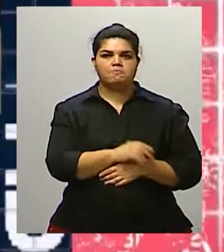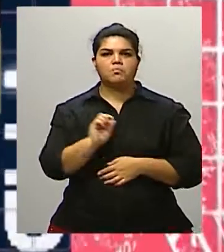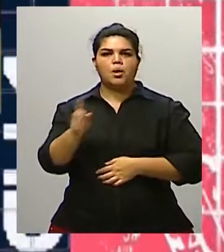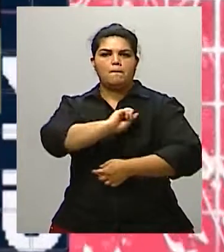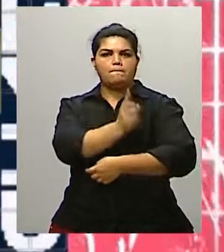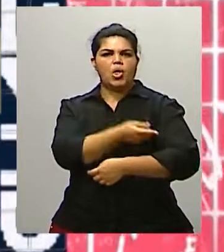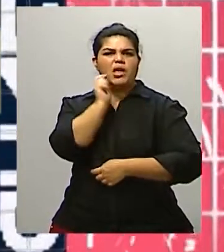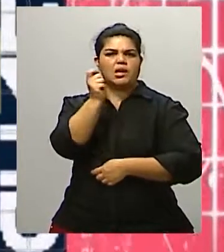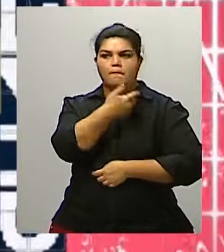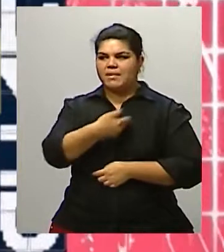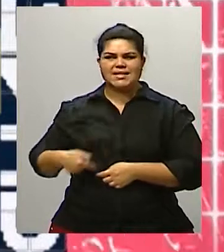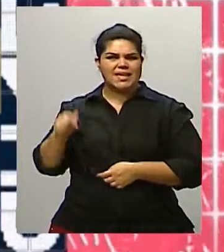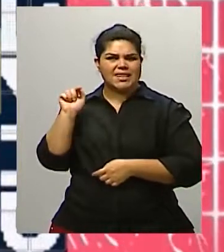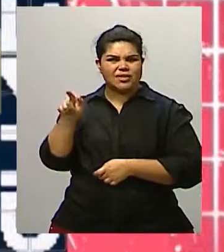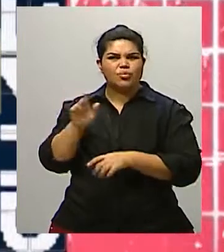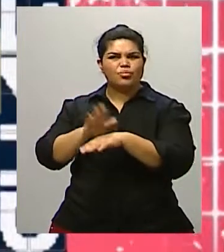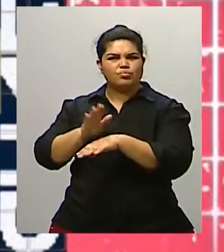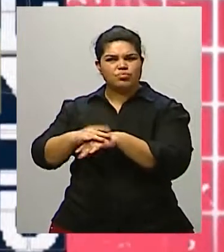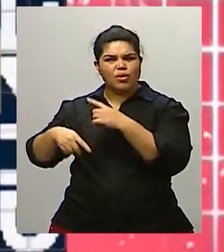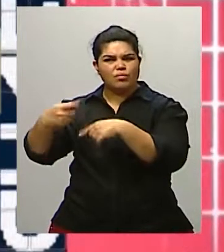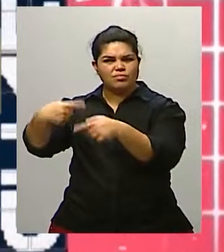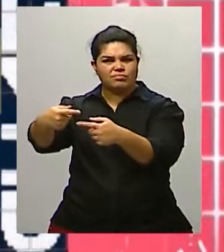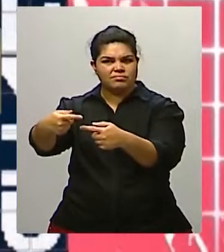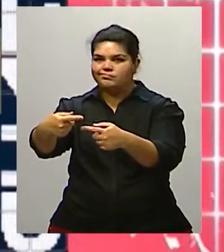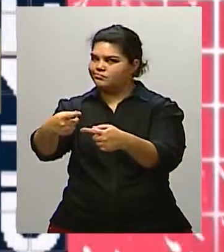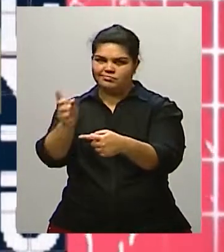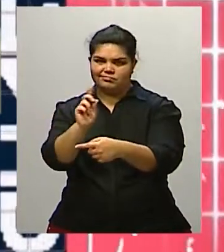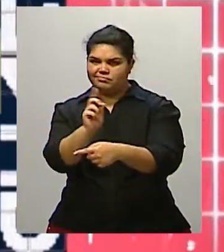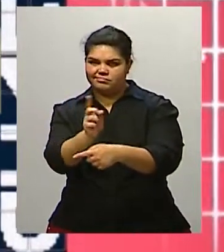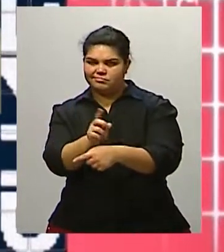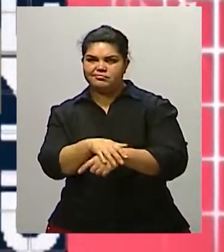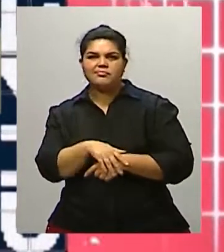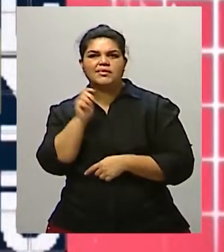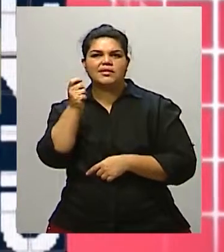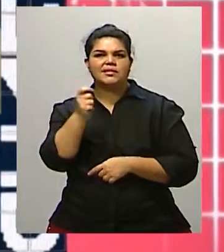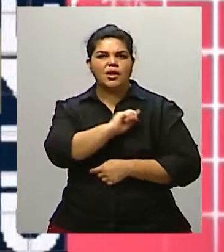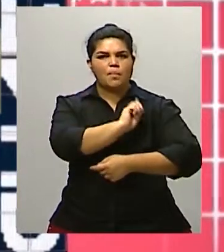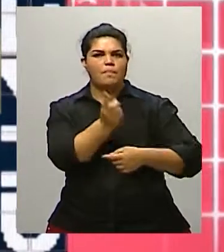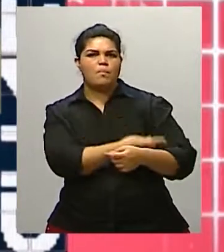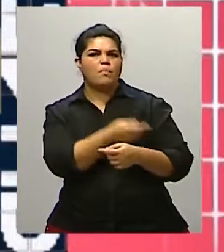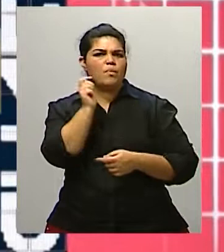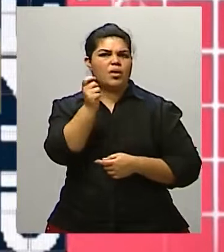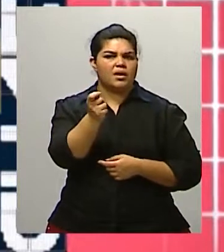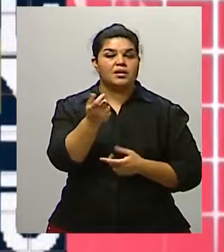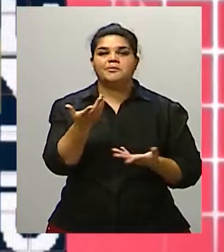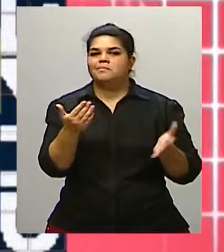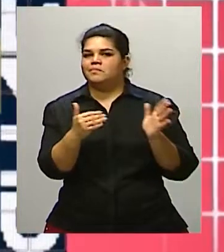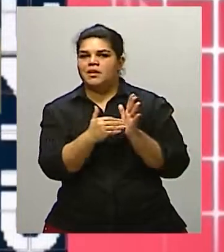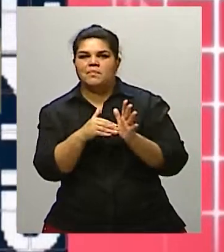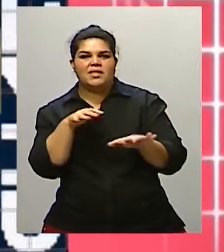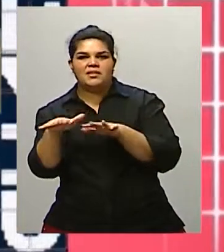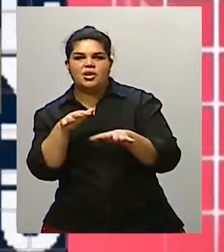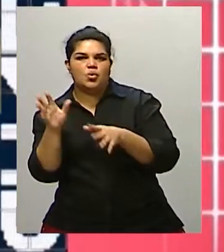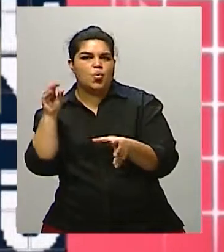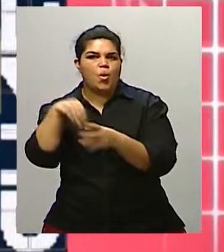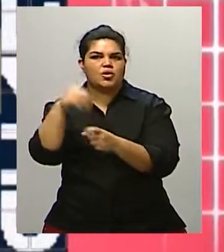Lo que, haciendo referencia un poco también a que el poder político por ahí queda diezmado por la situación económica. ¿Es lo que